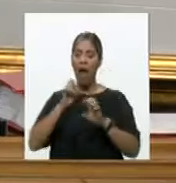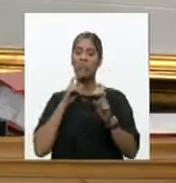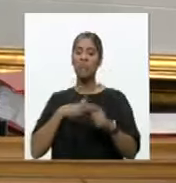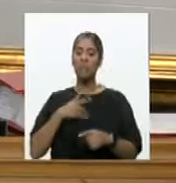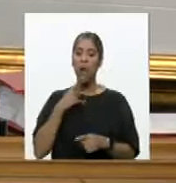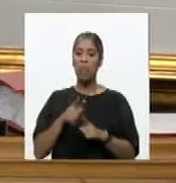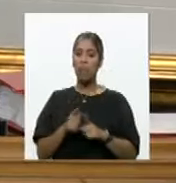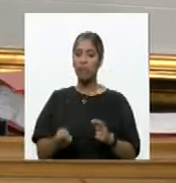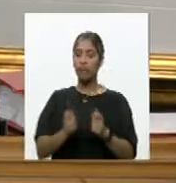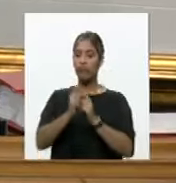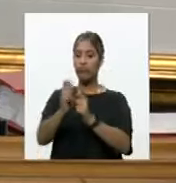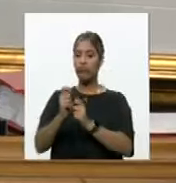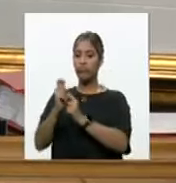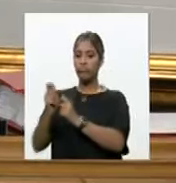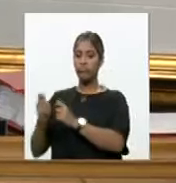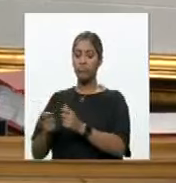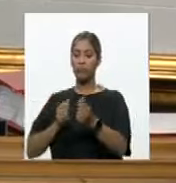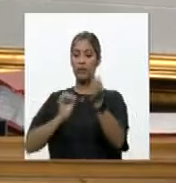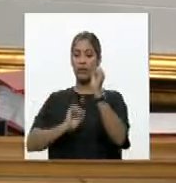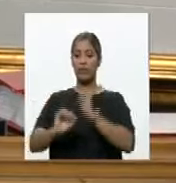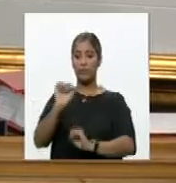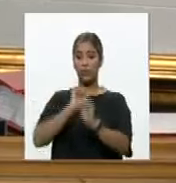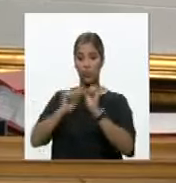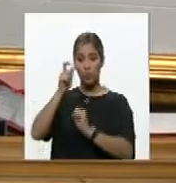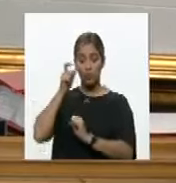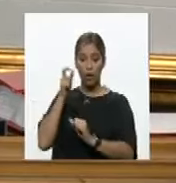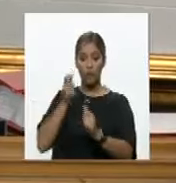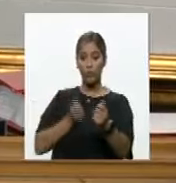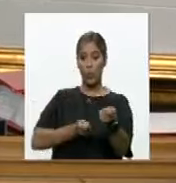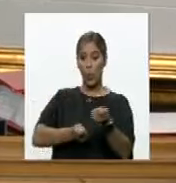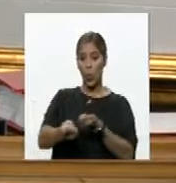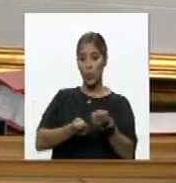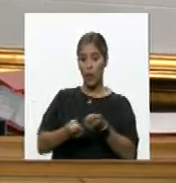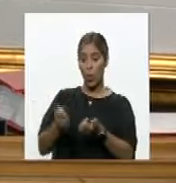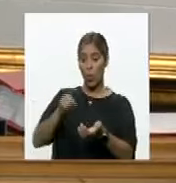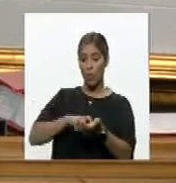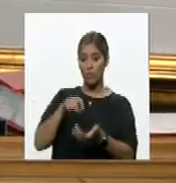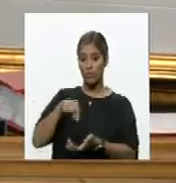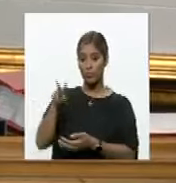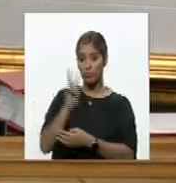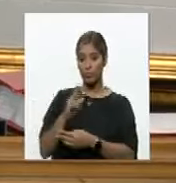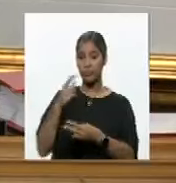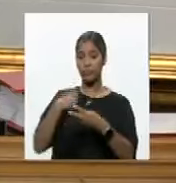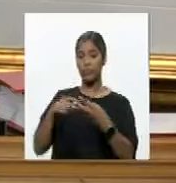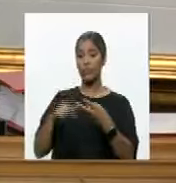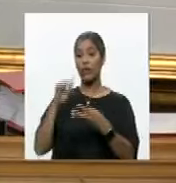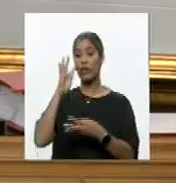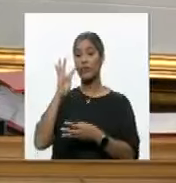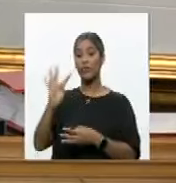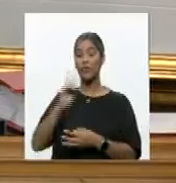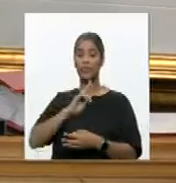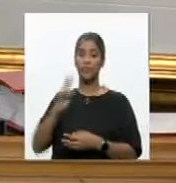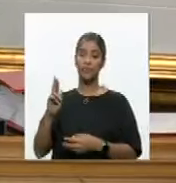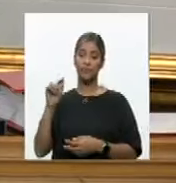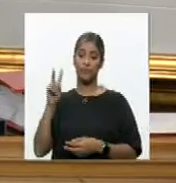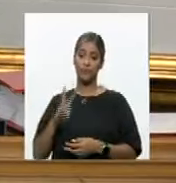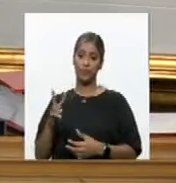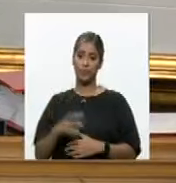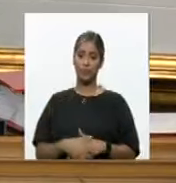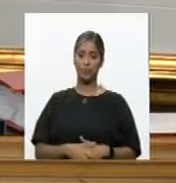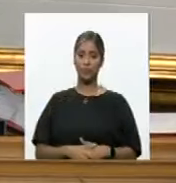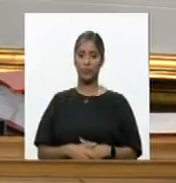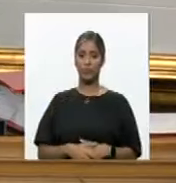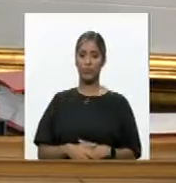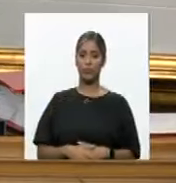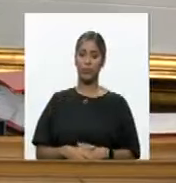los cargos de Defensor del Pueblo, Contralor General de la República y Fiscal General de la